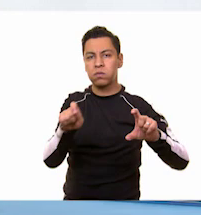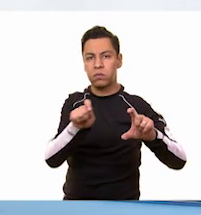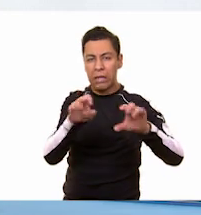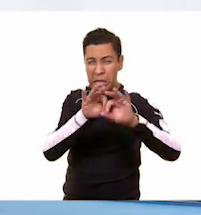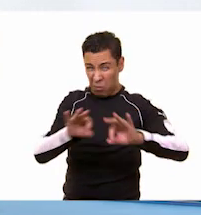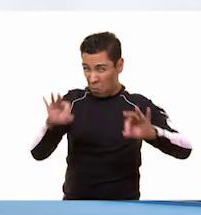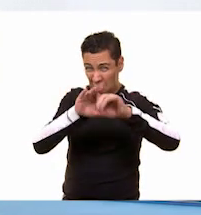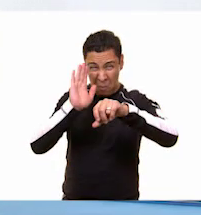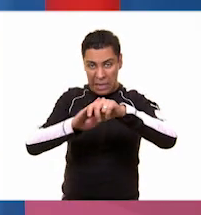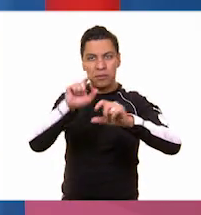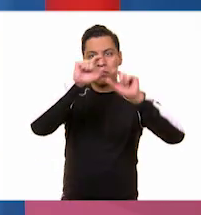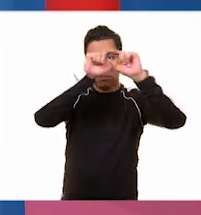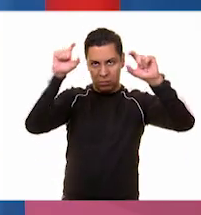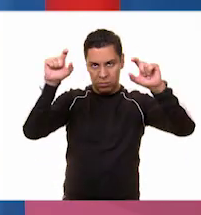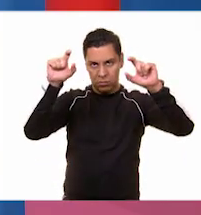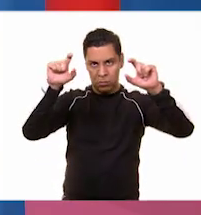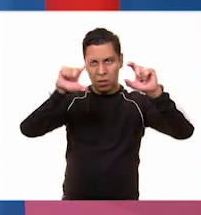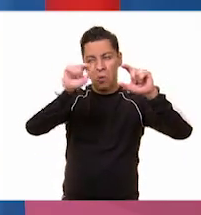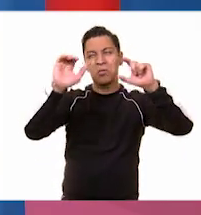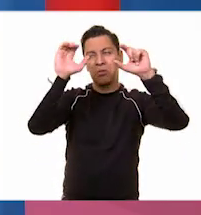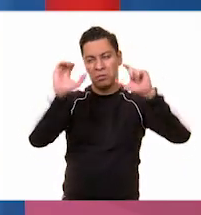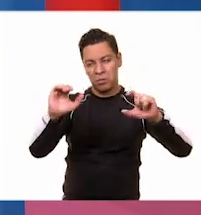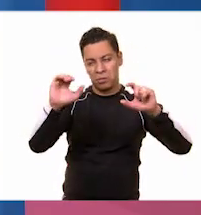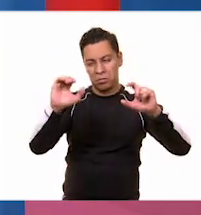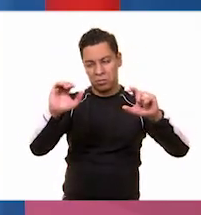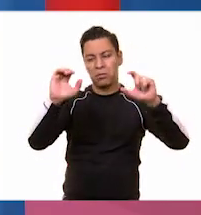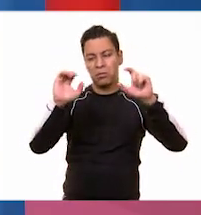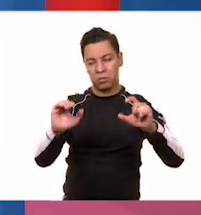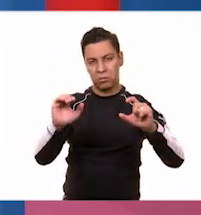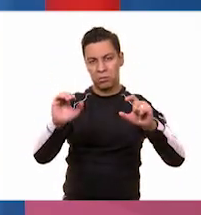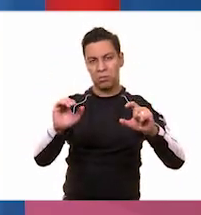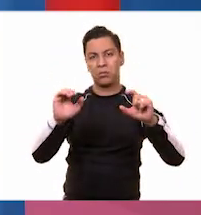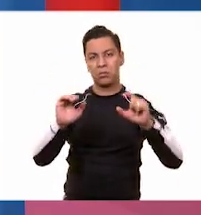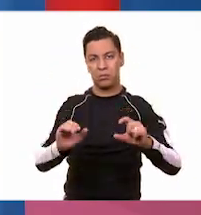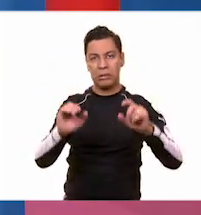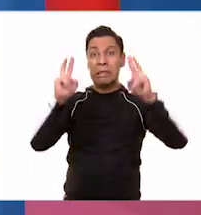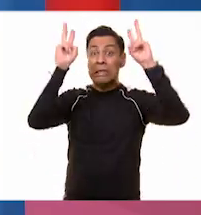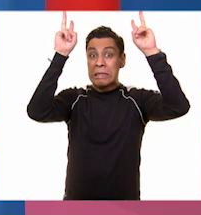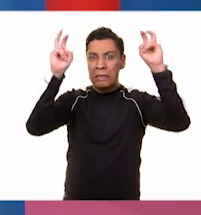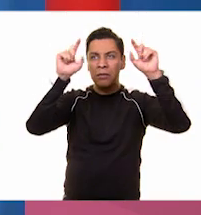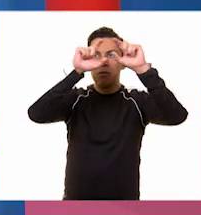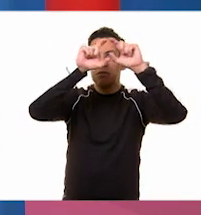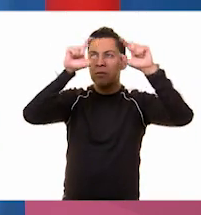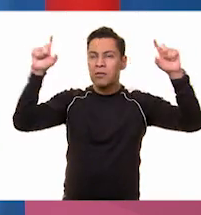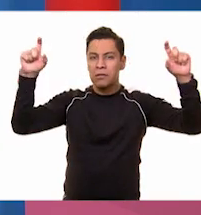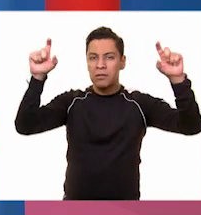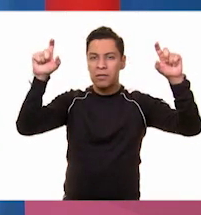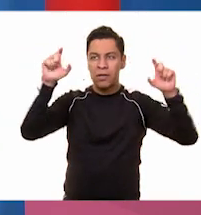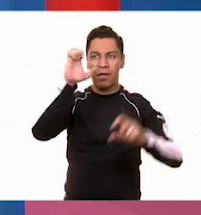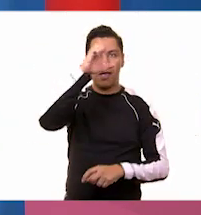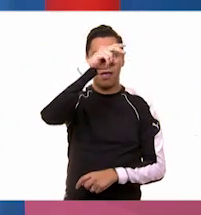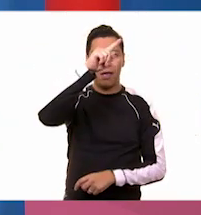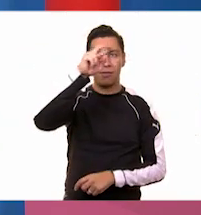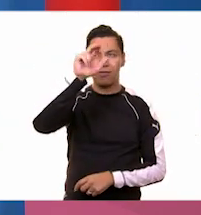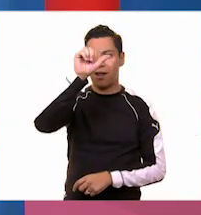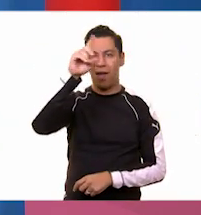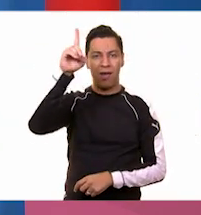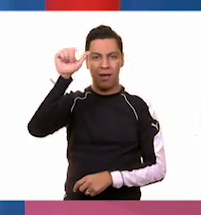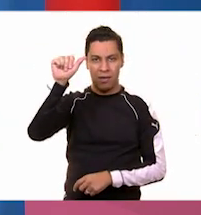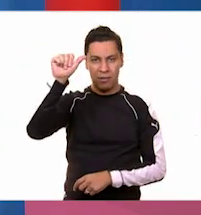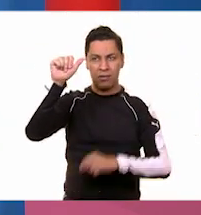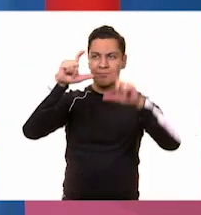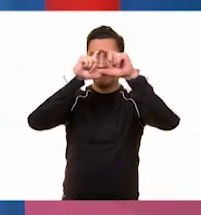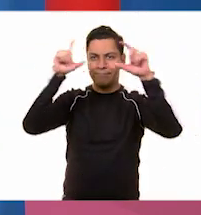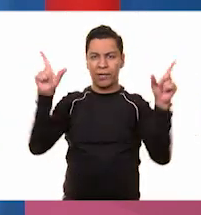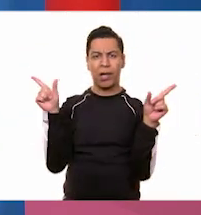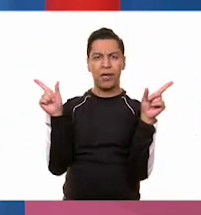menor importancia. Por eso al inicio y después del título va la entrada de la noticia, que es un breve